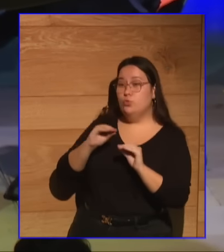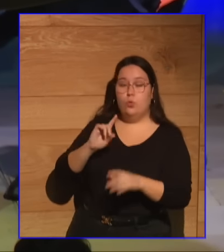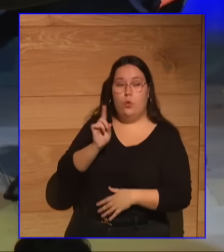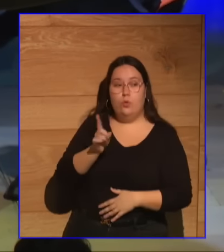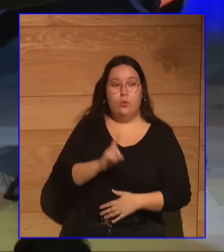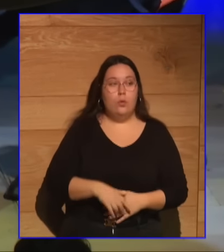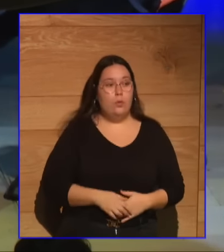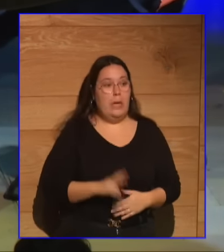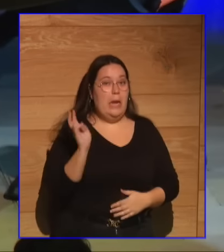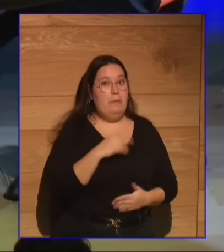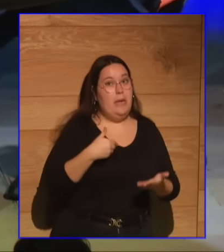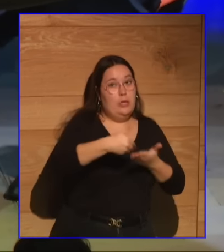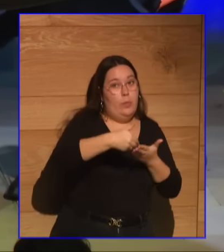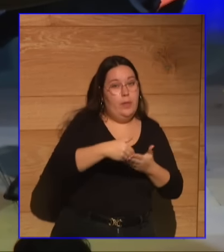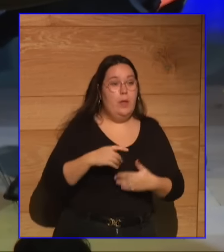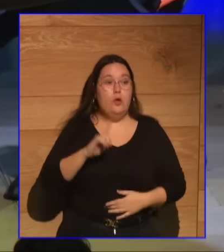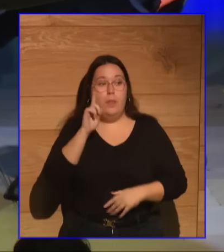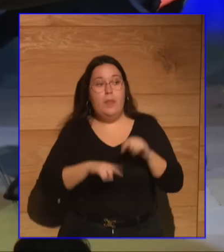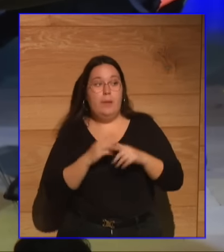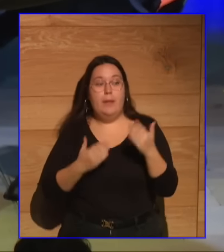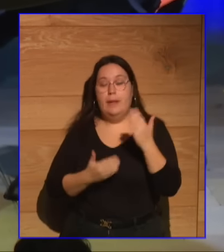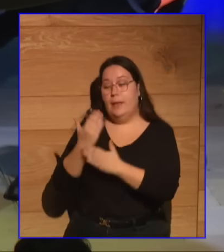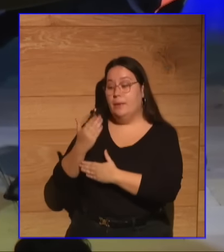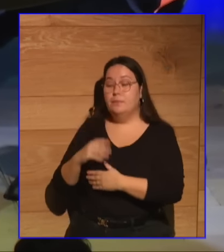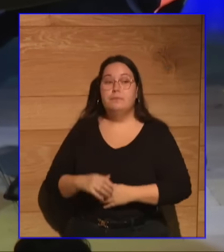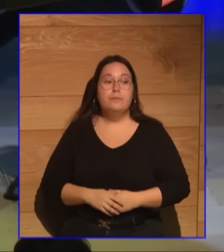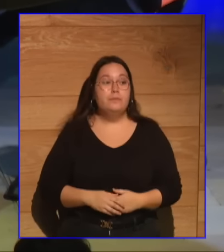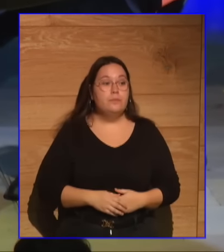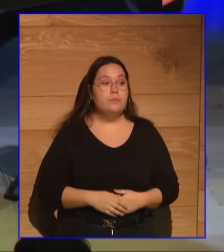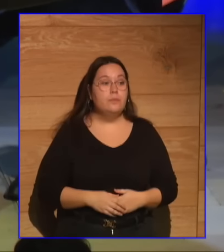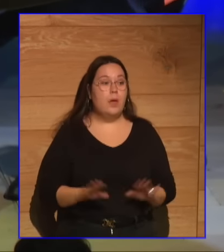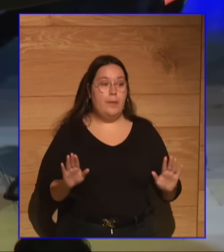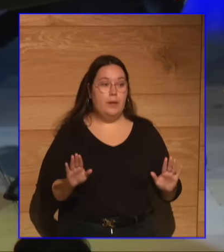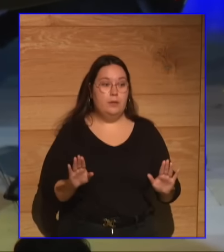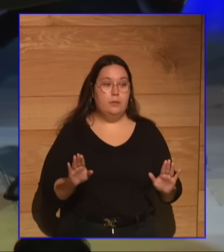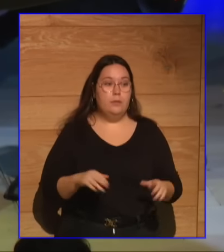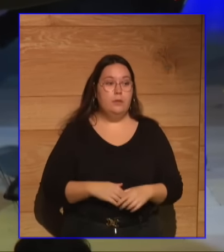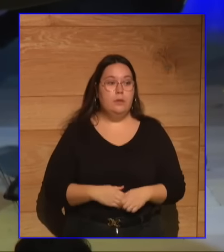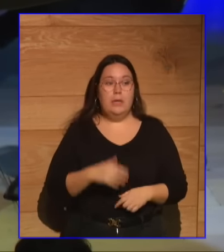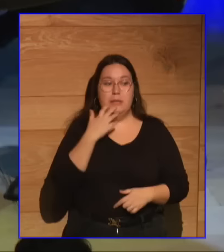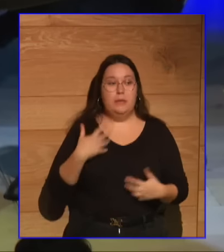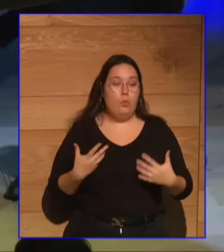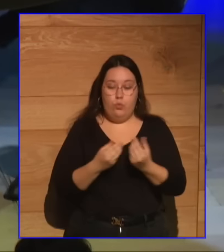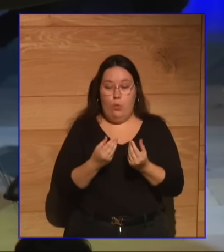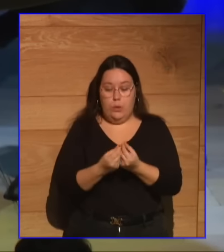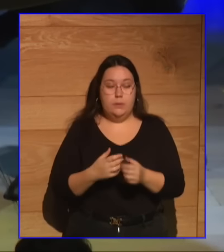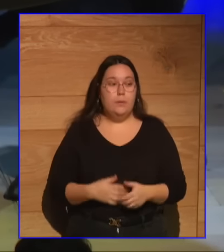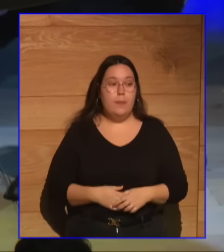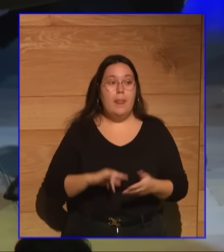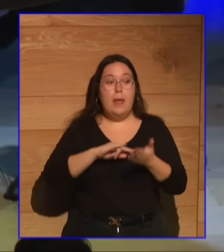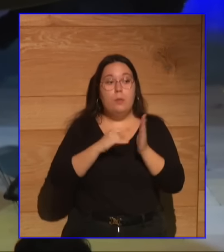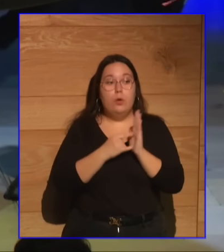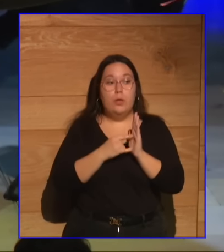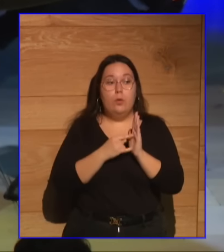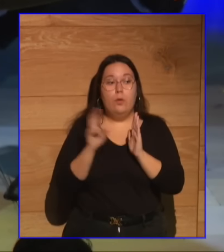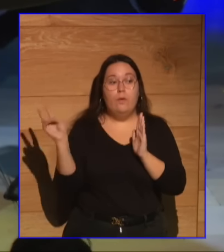¿no? No, bueno... Depende del día. Estamos saltando, versiones. Pero da igual. Si las hemos juntado, las hemos juntado. Vale. El proyecto, de